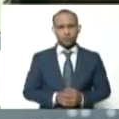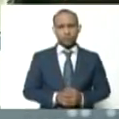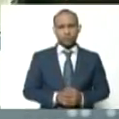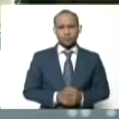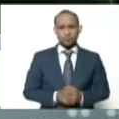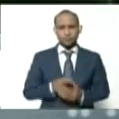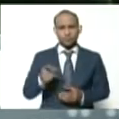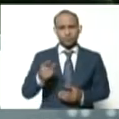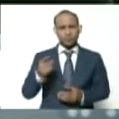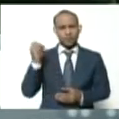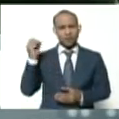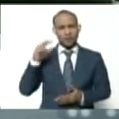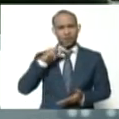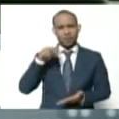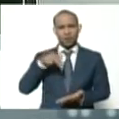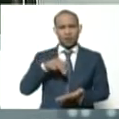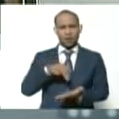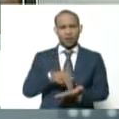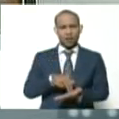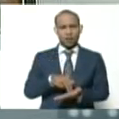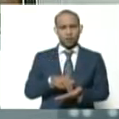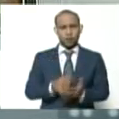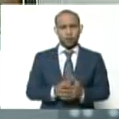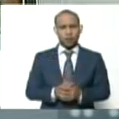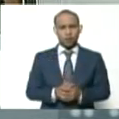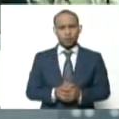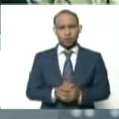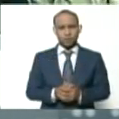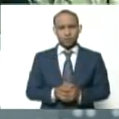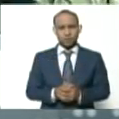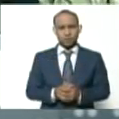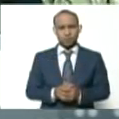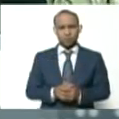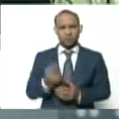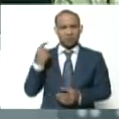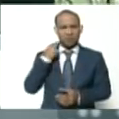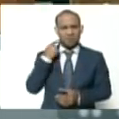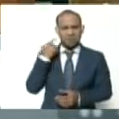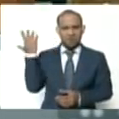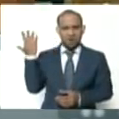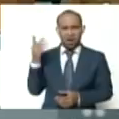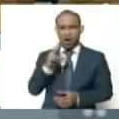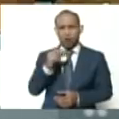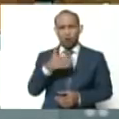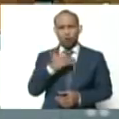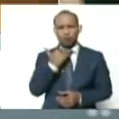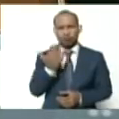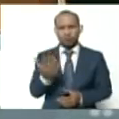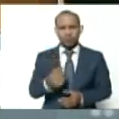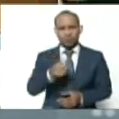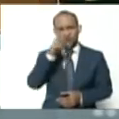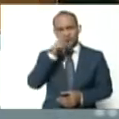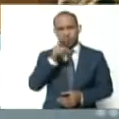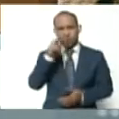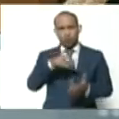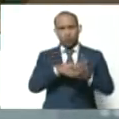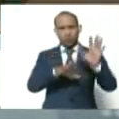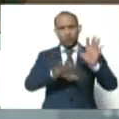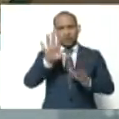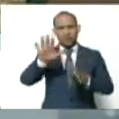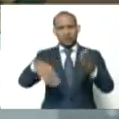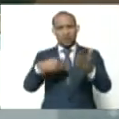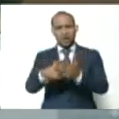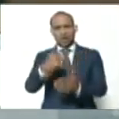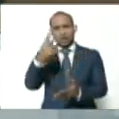La Asamblea Nacional, la decaburguesa, la Asamblea Nacional inservible del año 2015 al